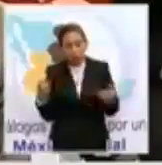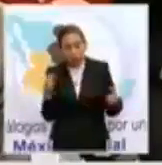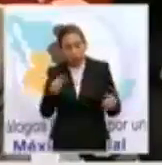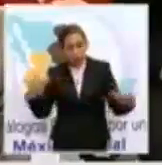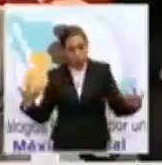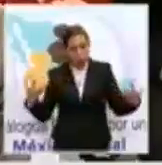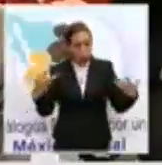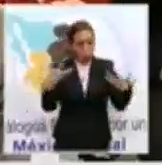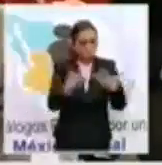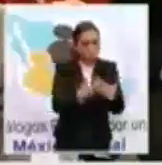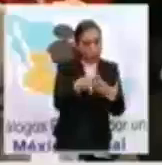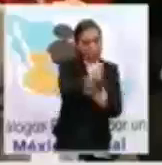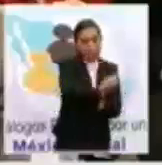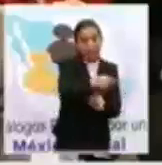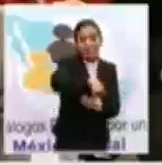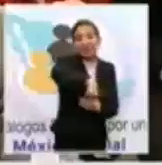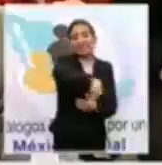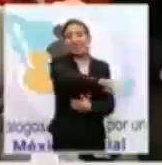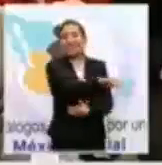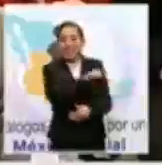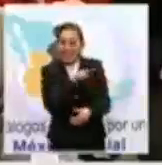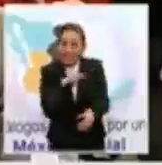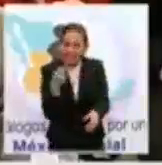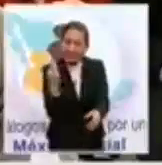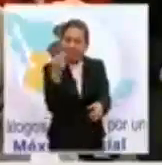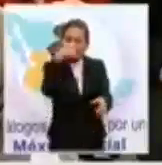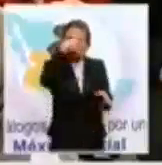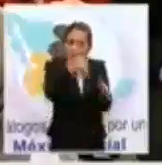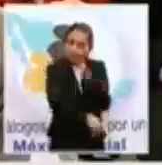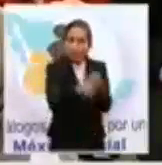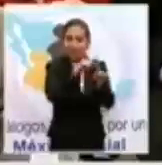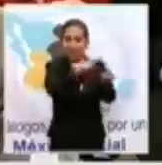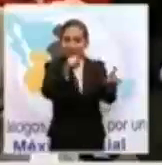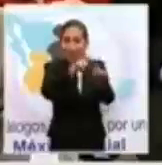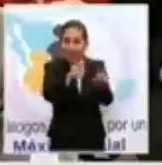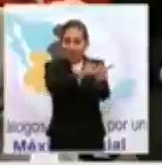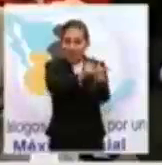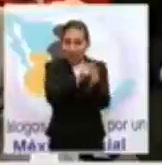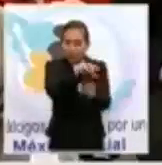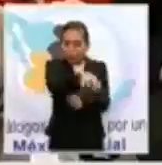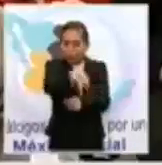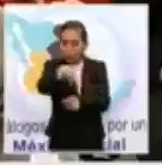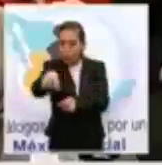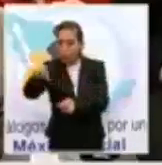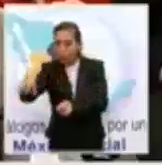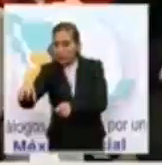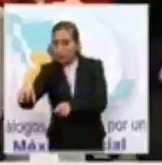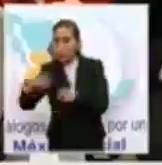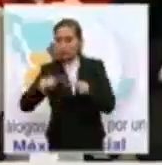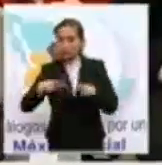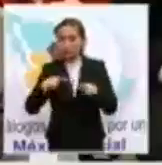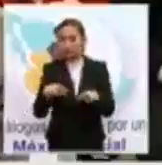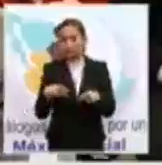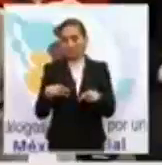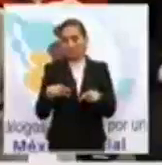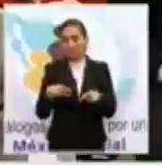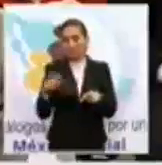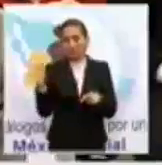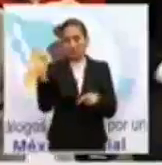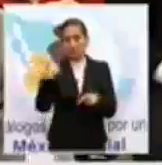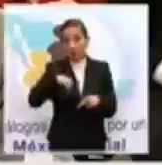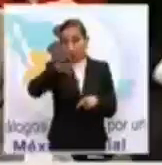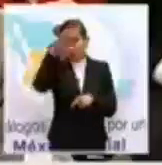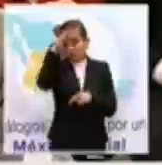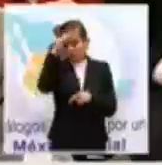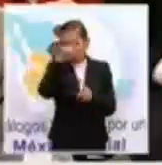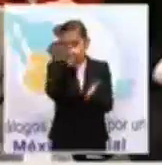corresponda a las necesidades específicas de los distintos grupos de población. Entonces, si pensamos en